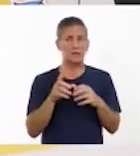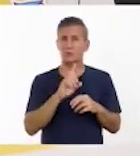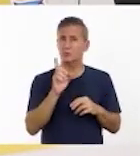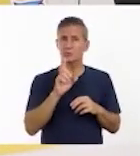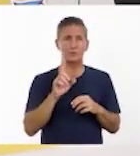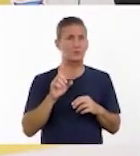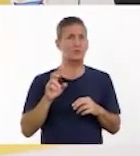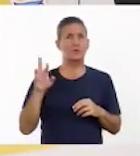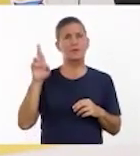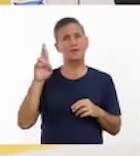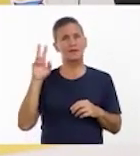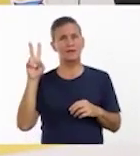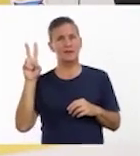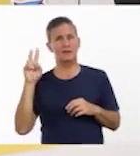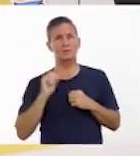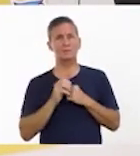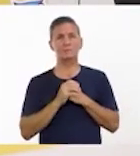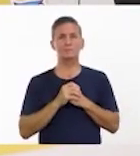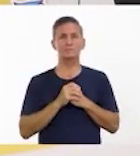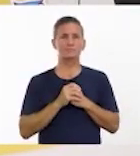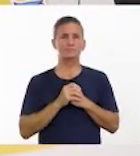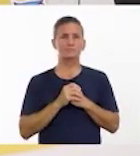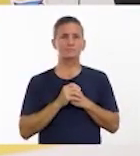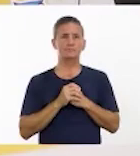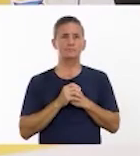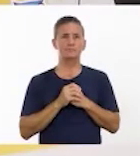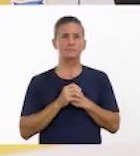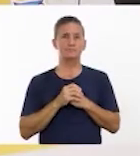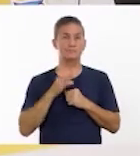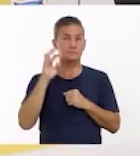la reacción no es redox.